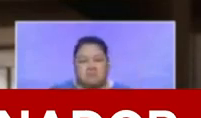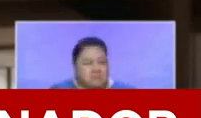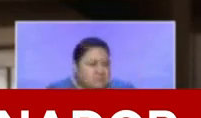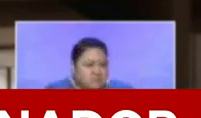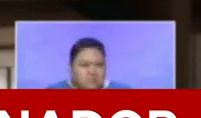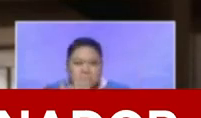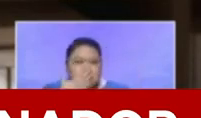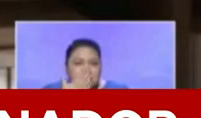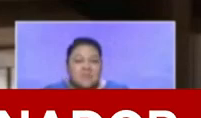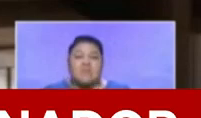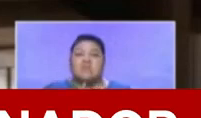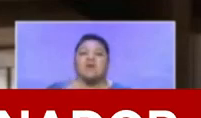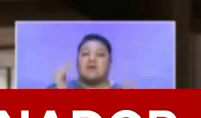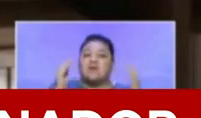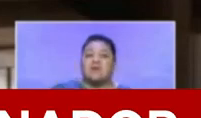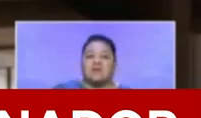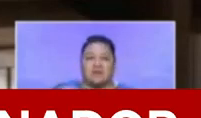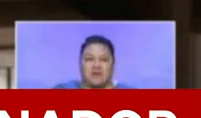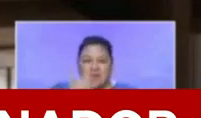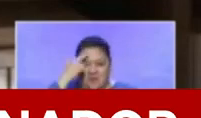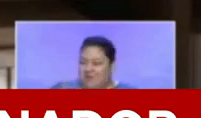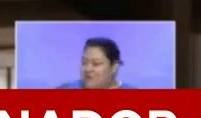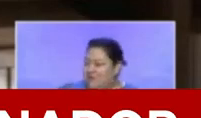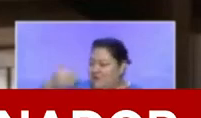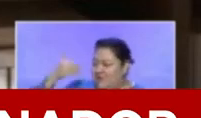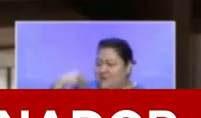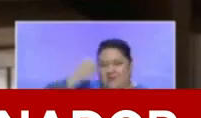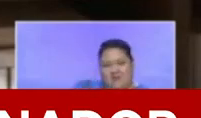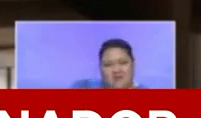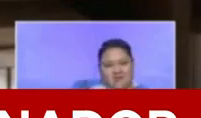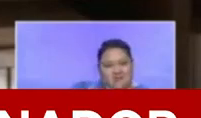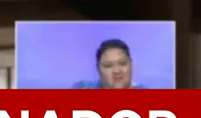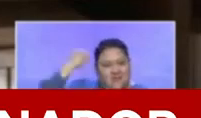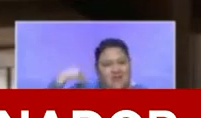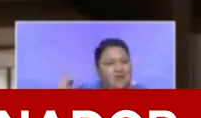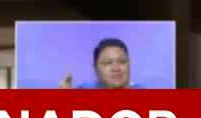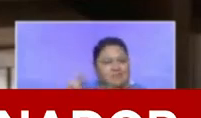ya después de la fecha tentativa en donde se ha hablado que estaría ya,